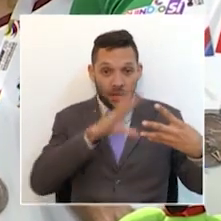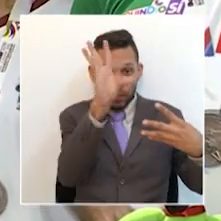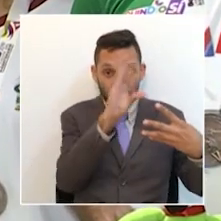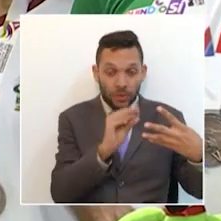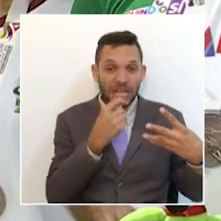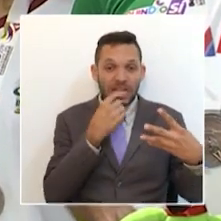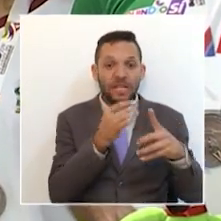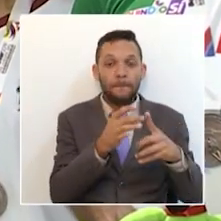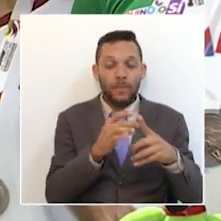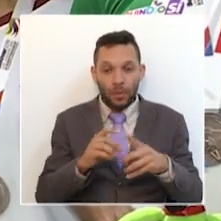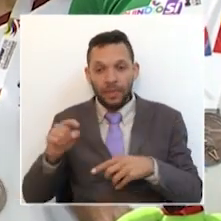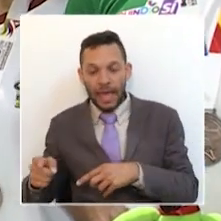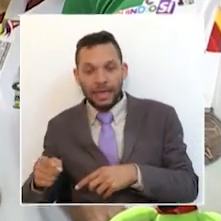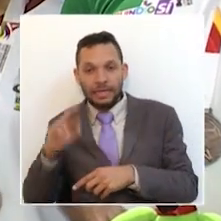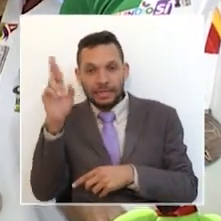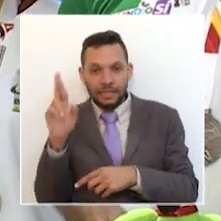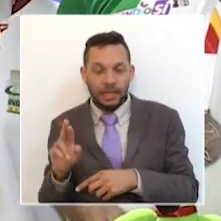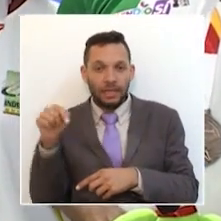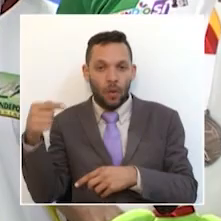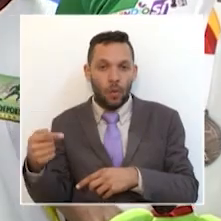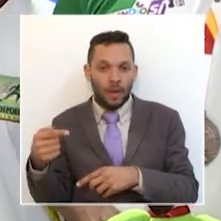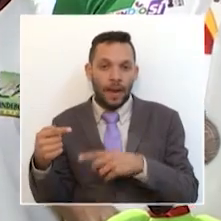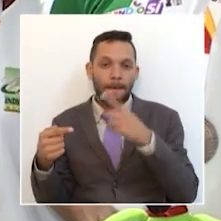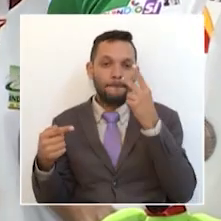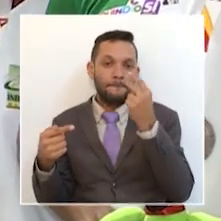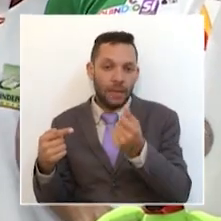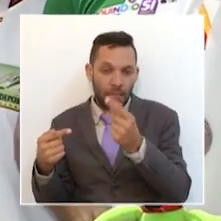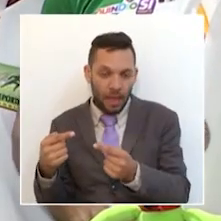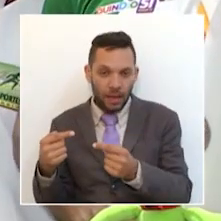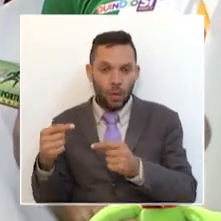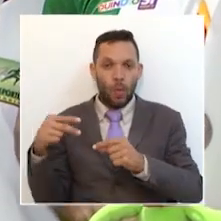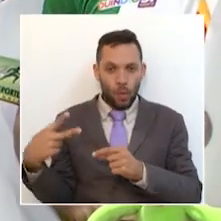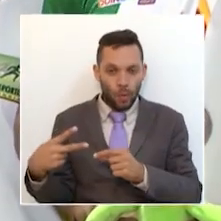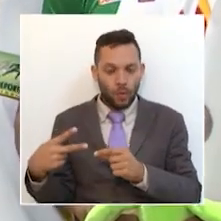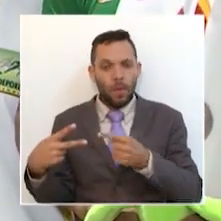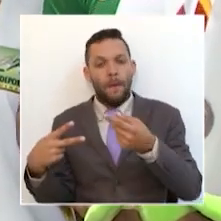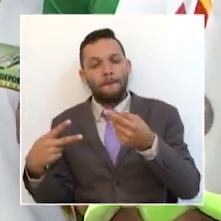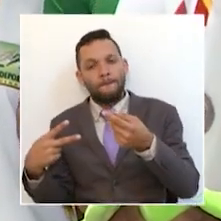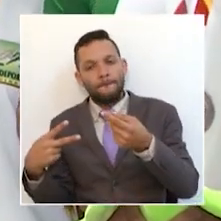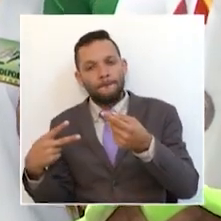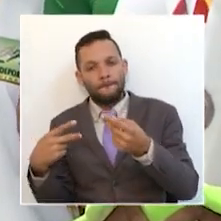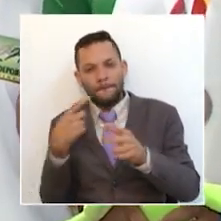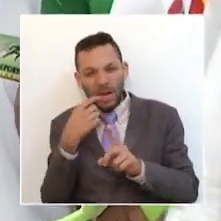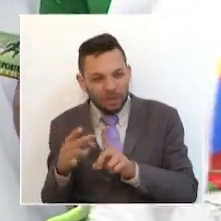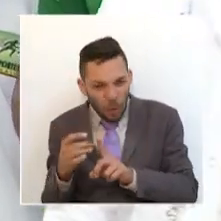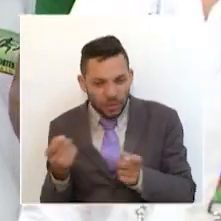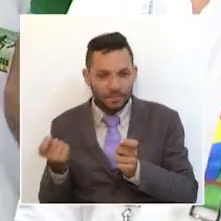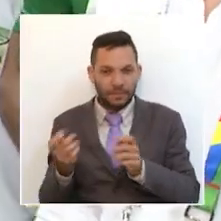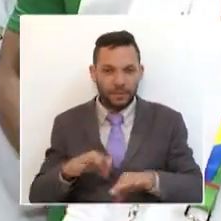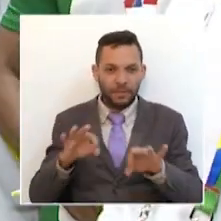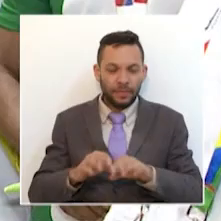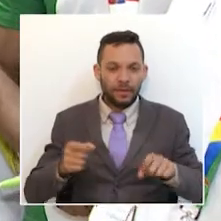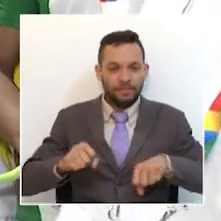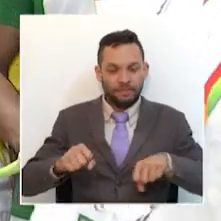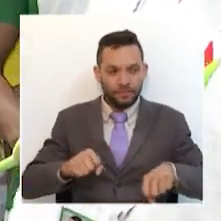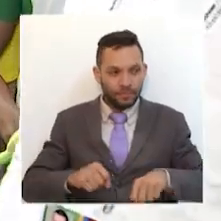Risaralda 1 plata y 1 bronce. Y voy a invitar muy rápidamente a ambos técnicos, al técnico Salvador Palacio del Japjido del Quindío y al profesor Moisés